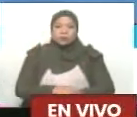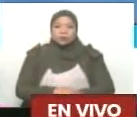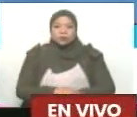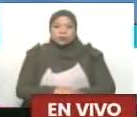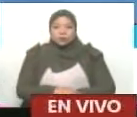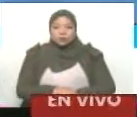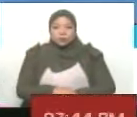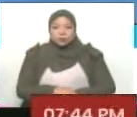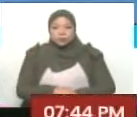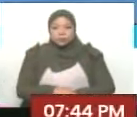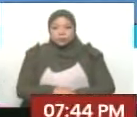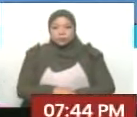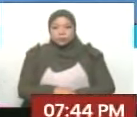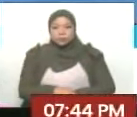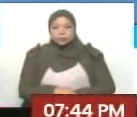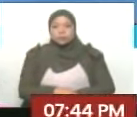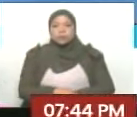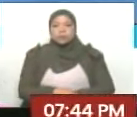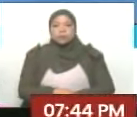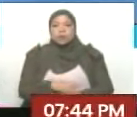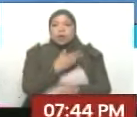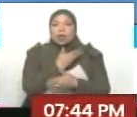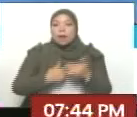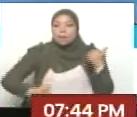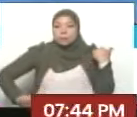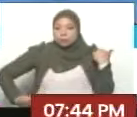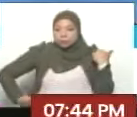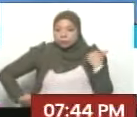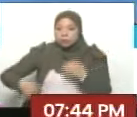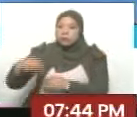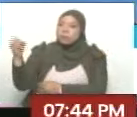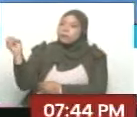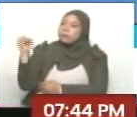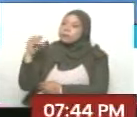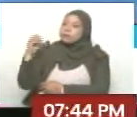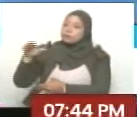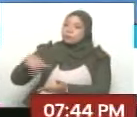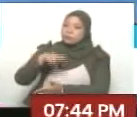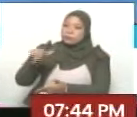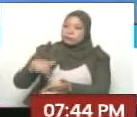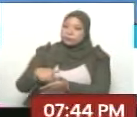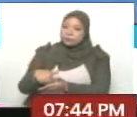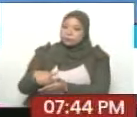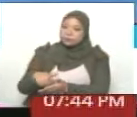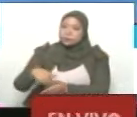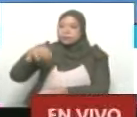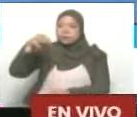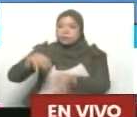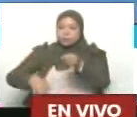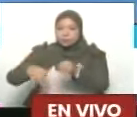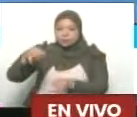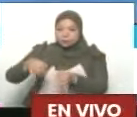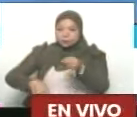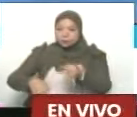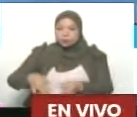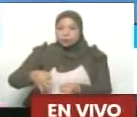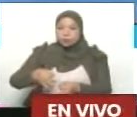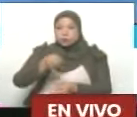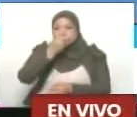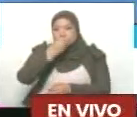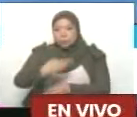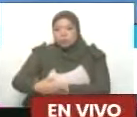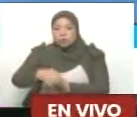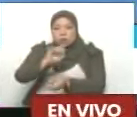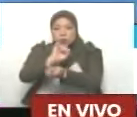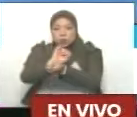Ella fue presidenta de la Asamblea Nacional, abogada de buenos quilates,